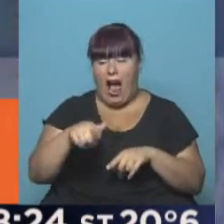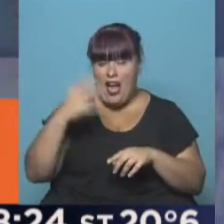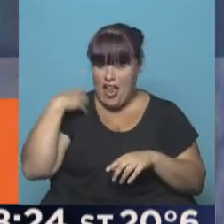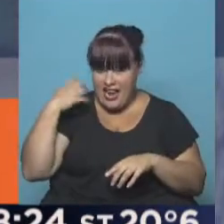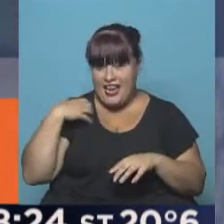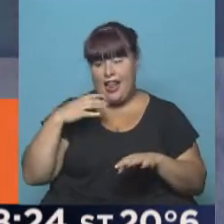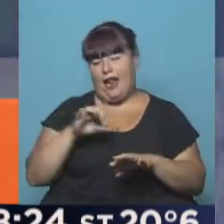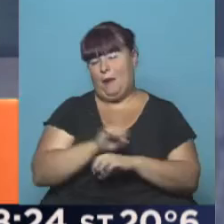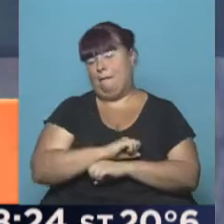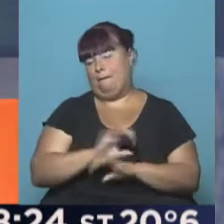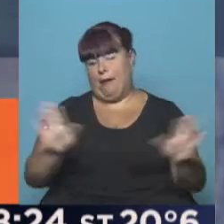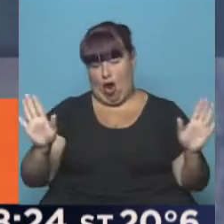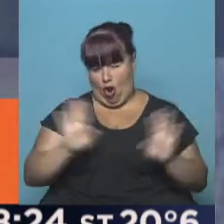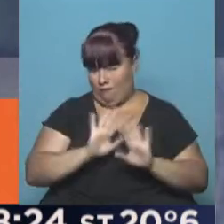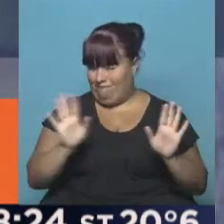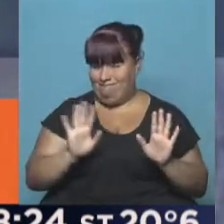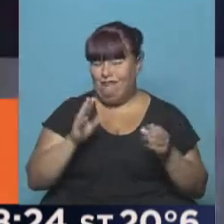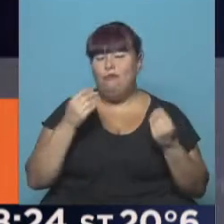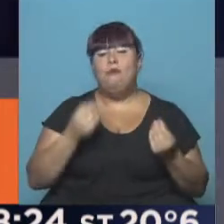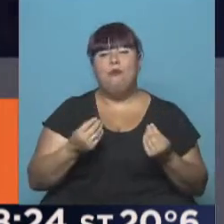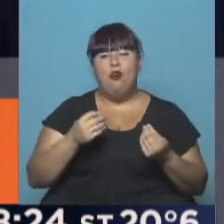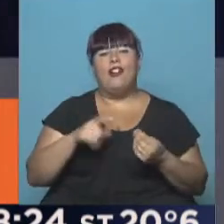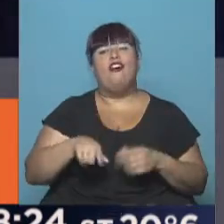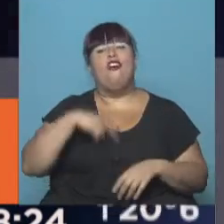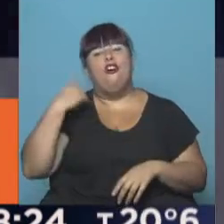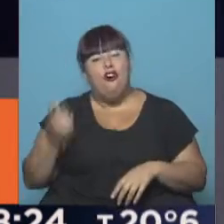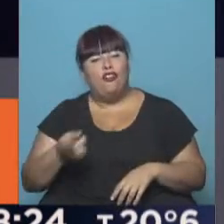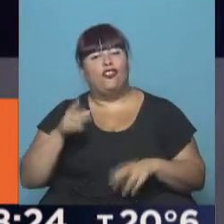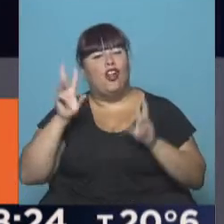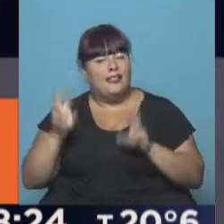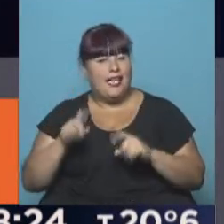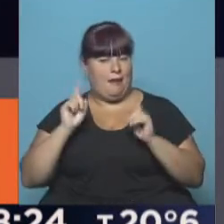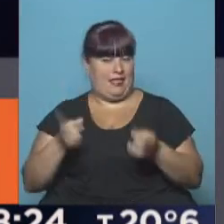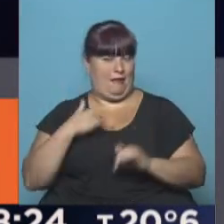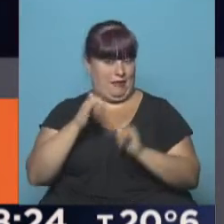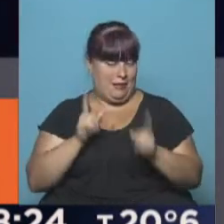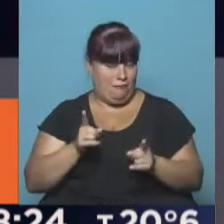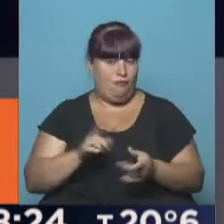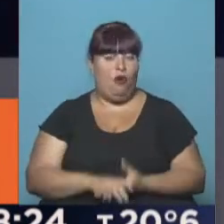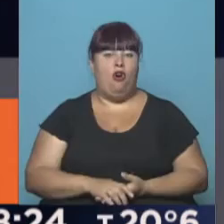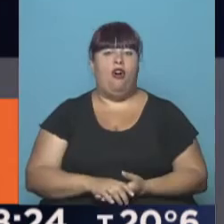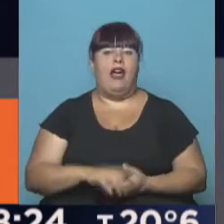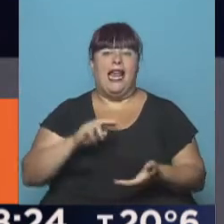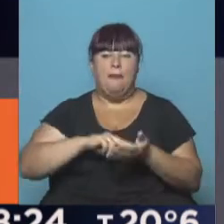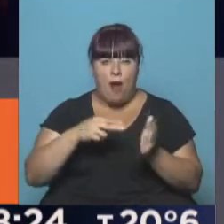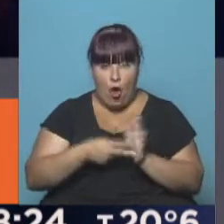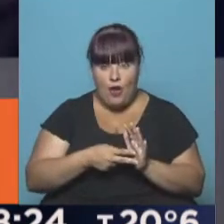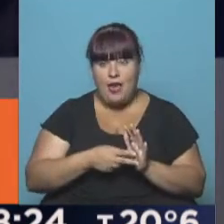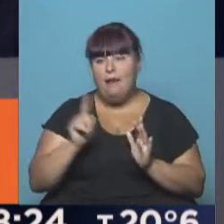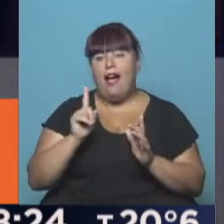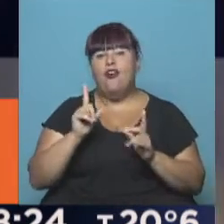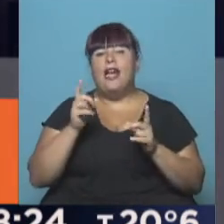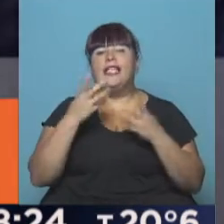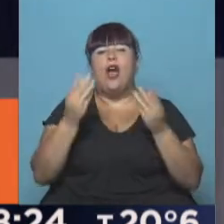es lo peor que puede pasar porque es otro de los de los temas como decíamos recién la conflictividad no